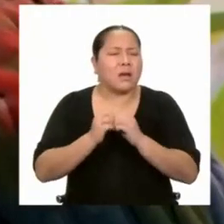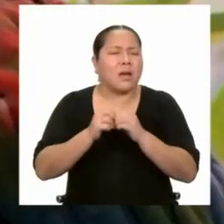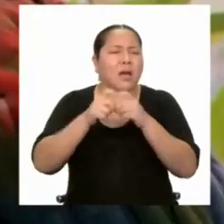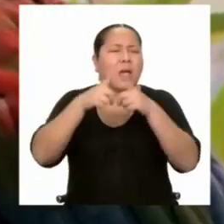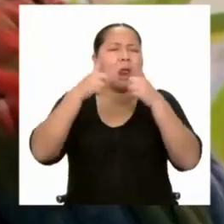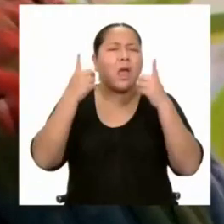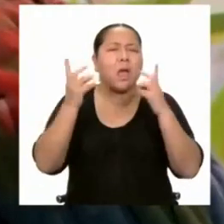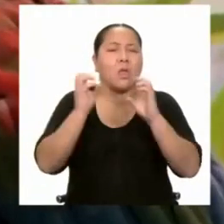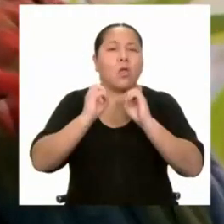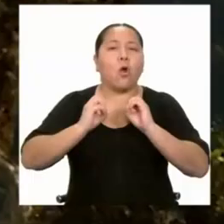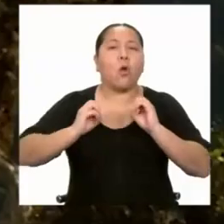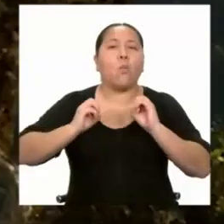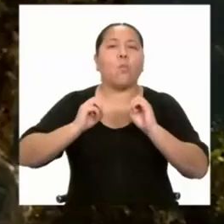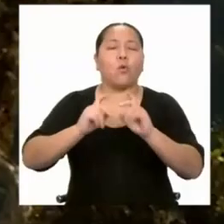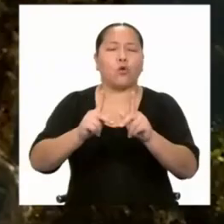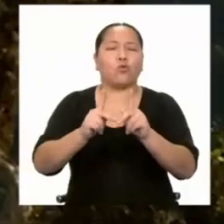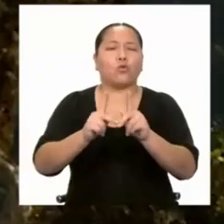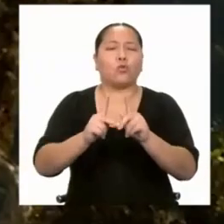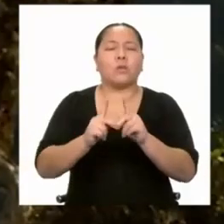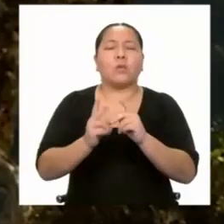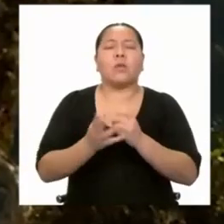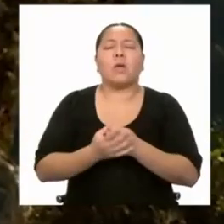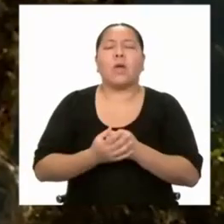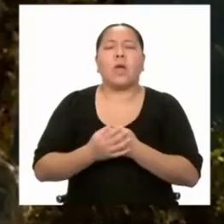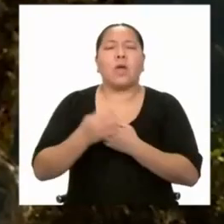Perú.